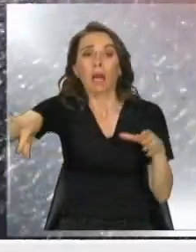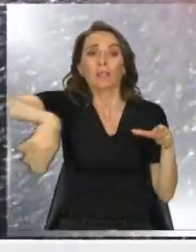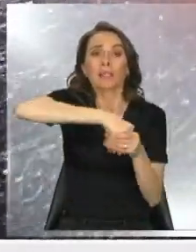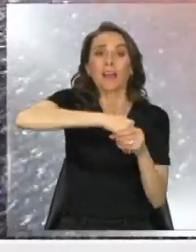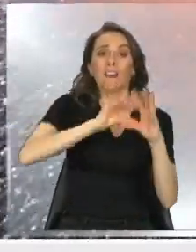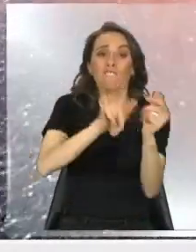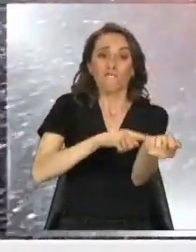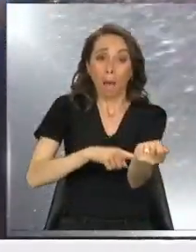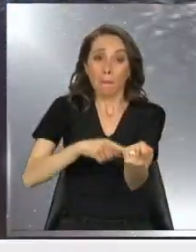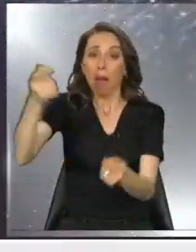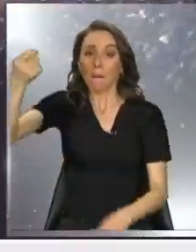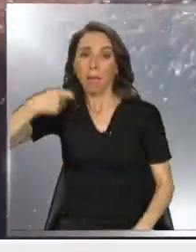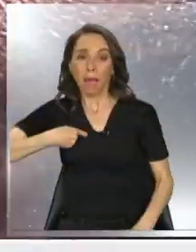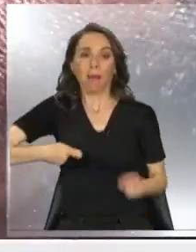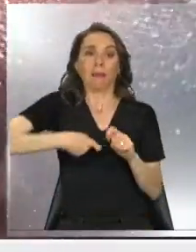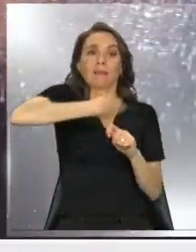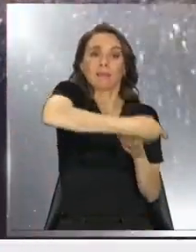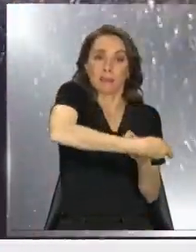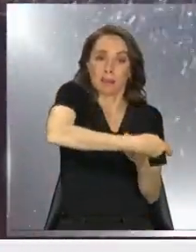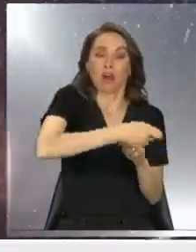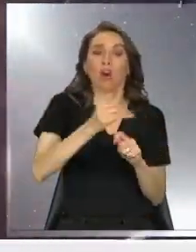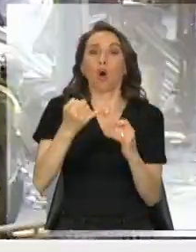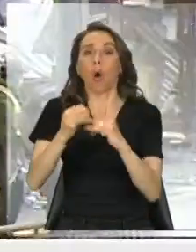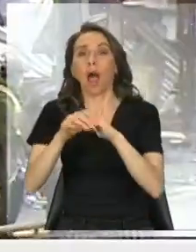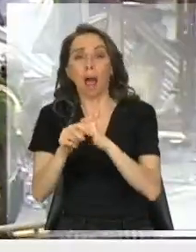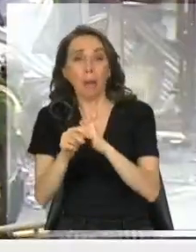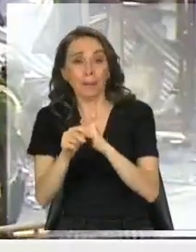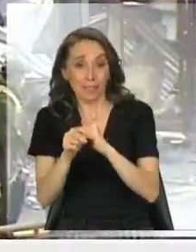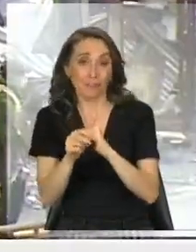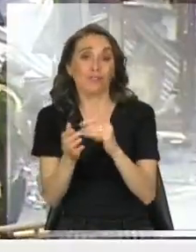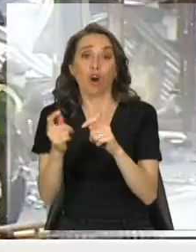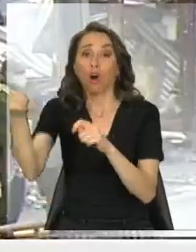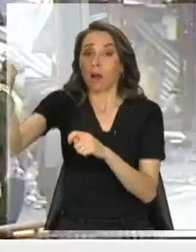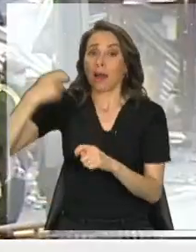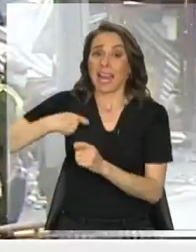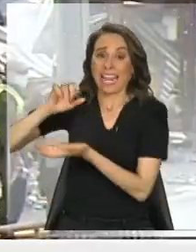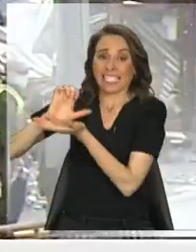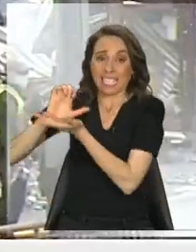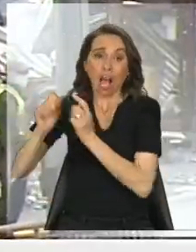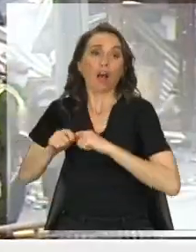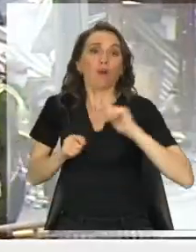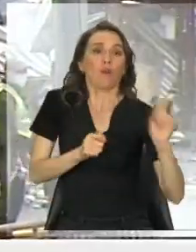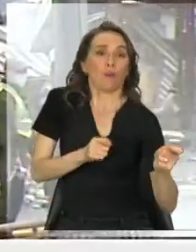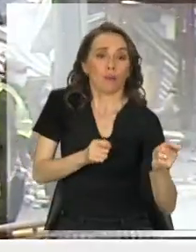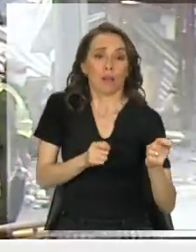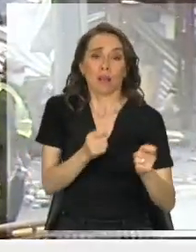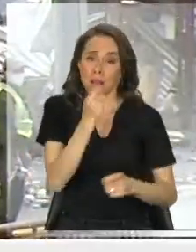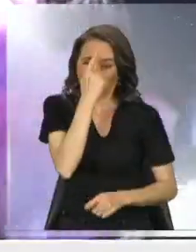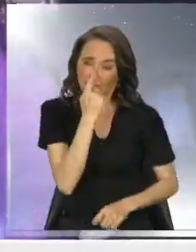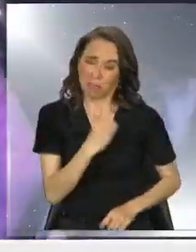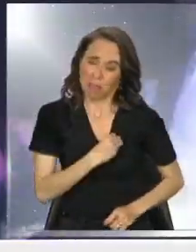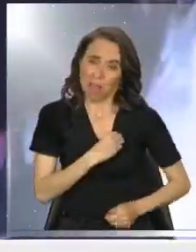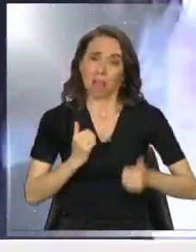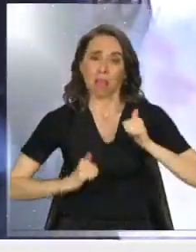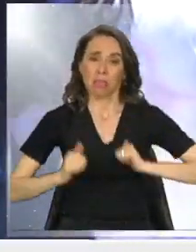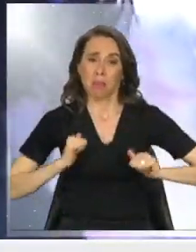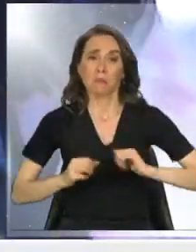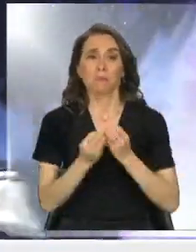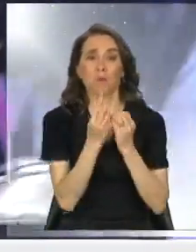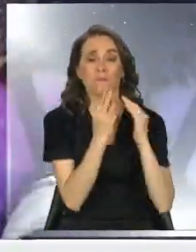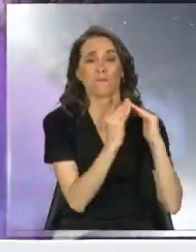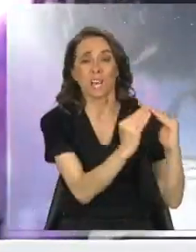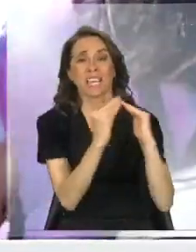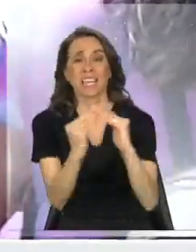de un familiar o de un ser cercano. ¿Ya? Un drama que digieren con mucha tristeza los cientos de